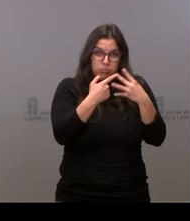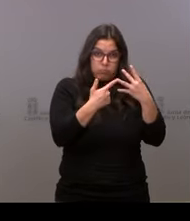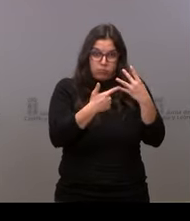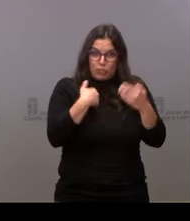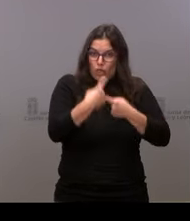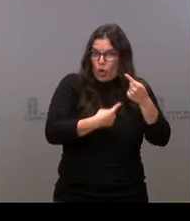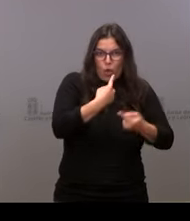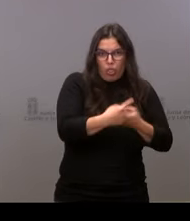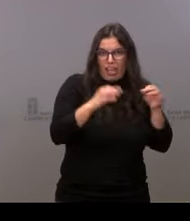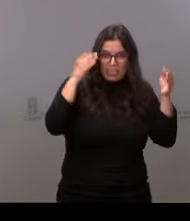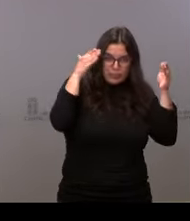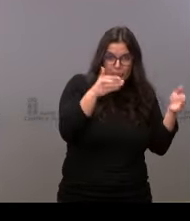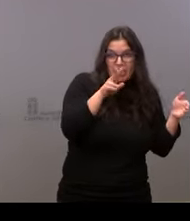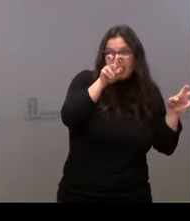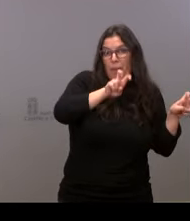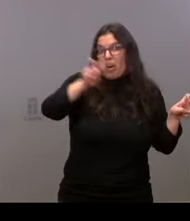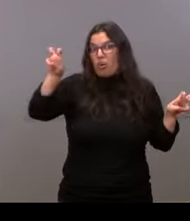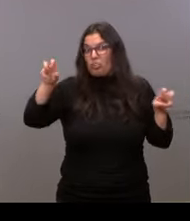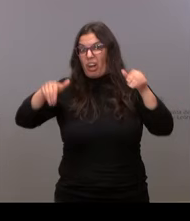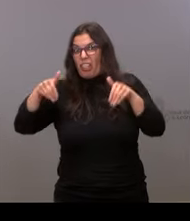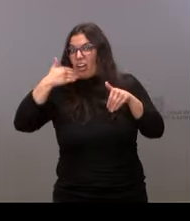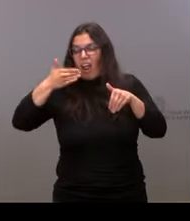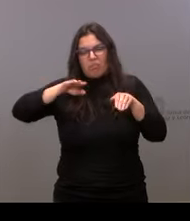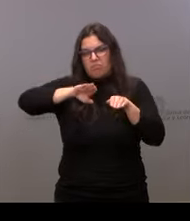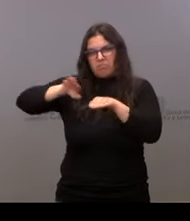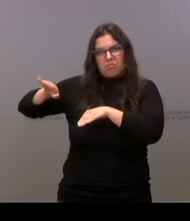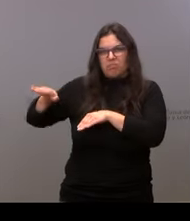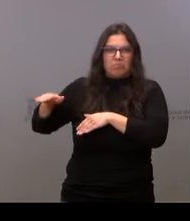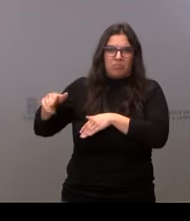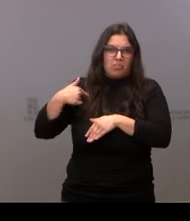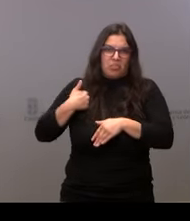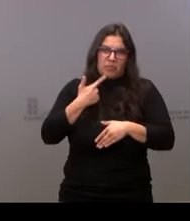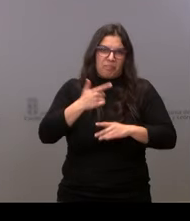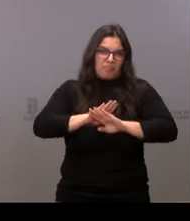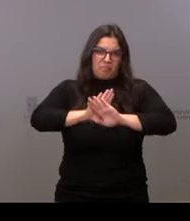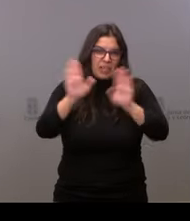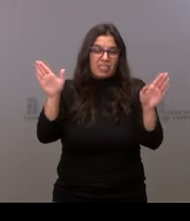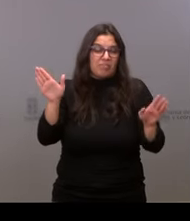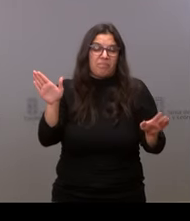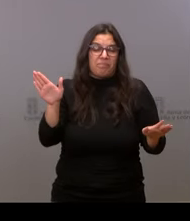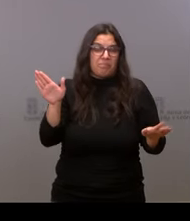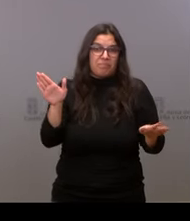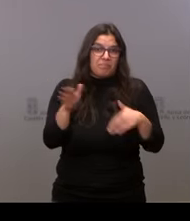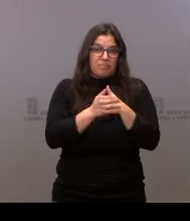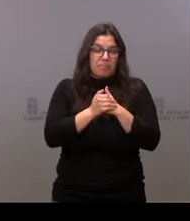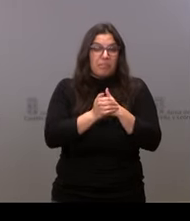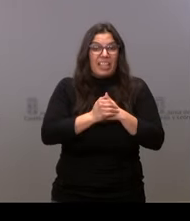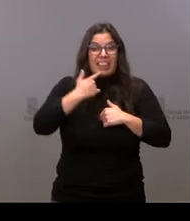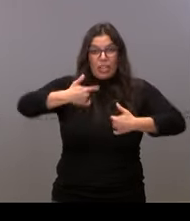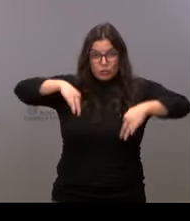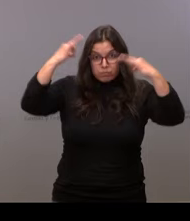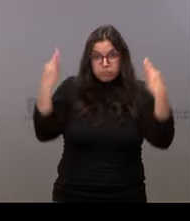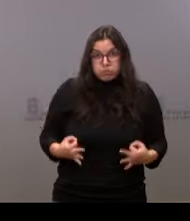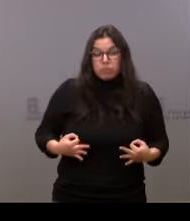y día a día cualquier otra cuestión mire yo no tengo más que decir lo que puedo decir con rotundidad y con